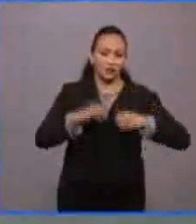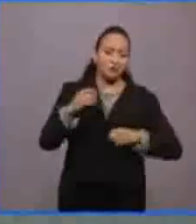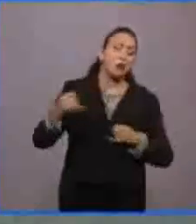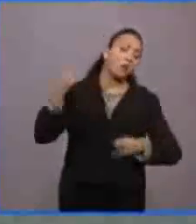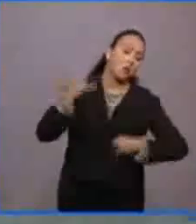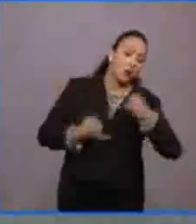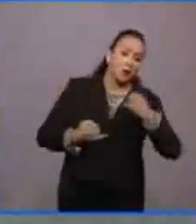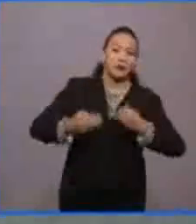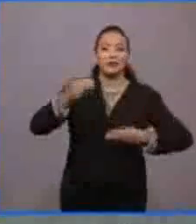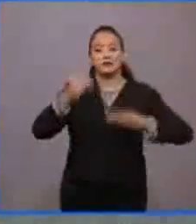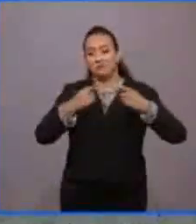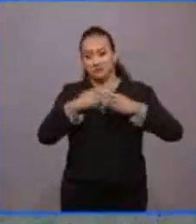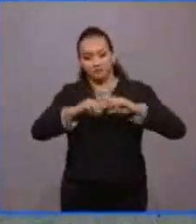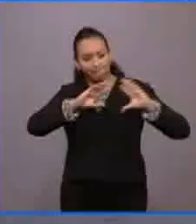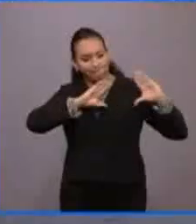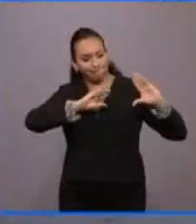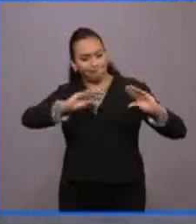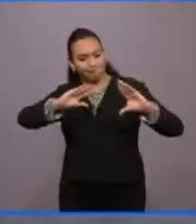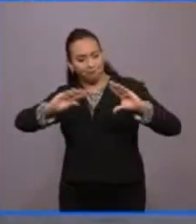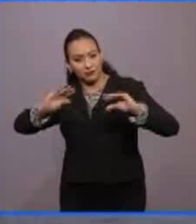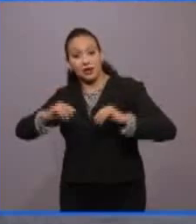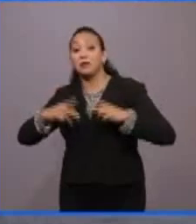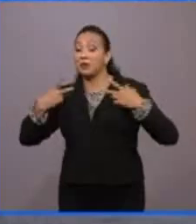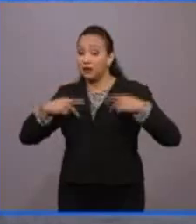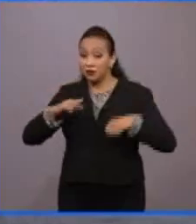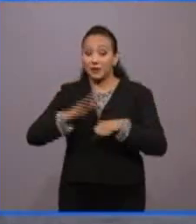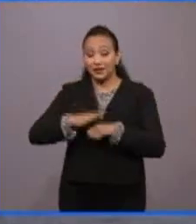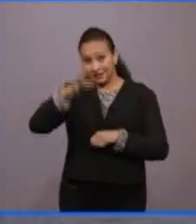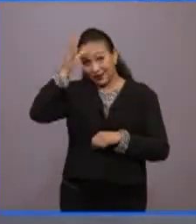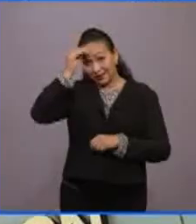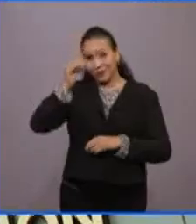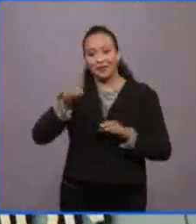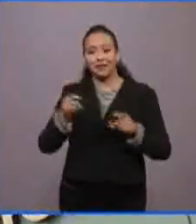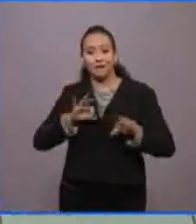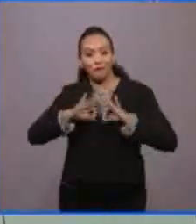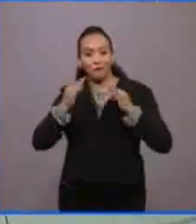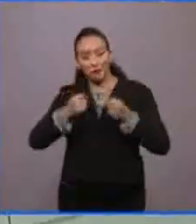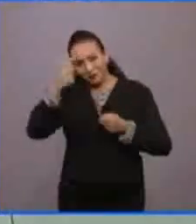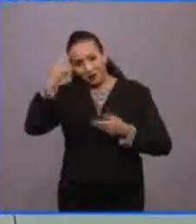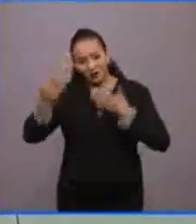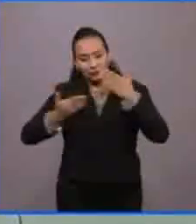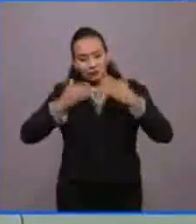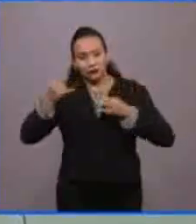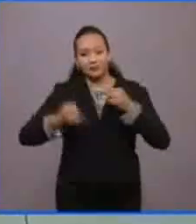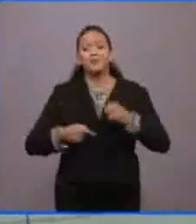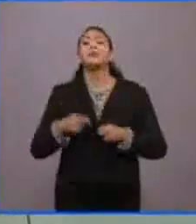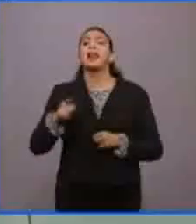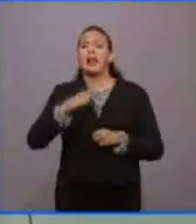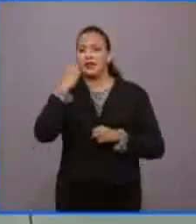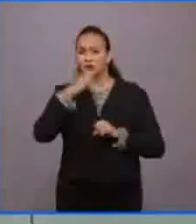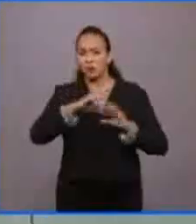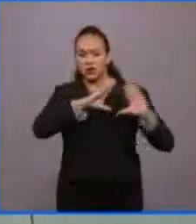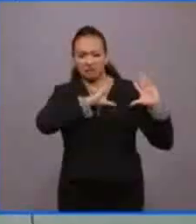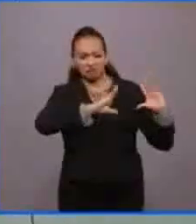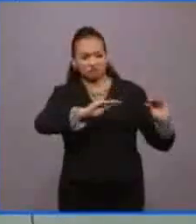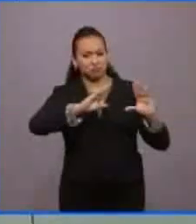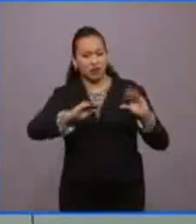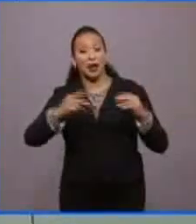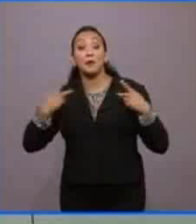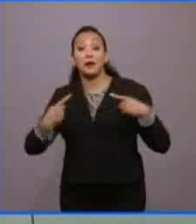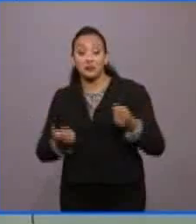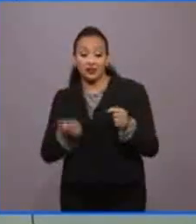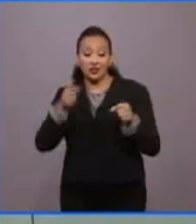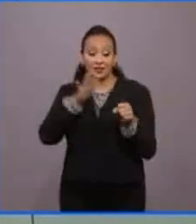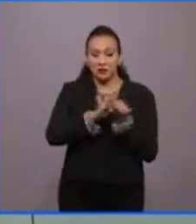a la formación del personal que integra la carrera judicial. Además, ha tenido como tarea capacitar al personal administrativo